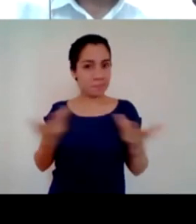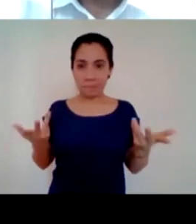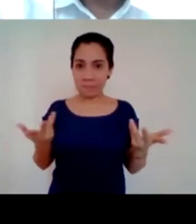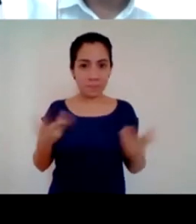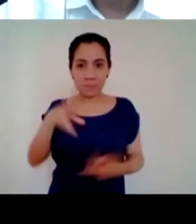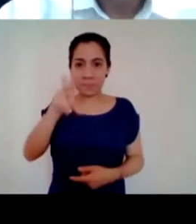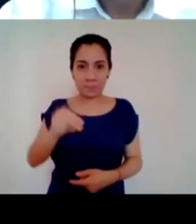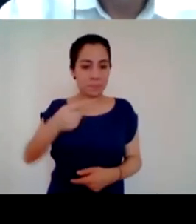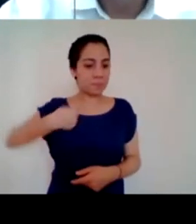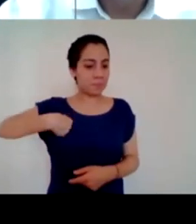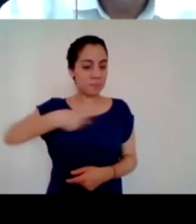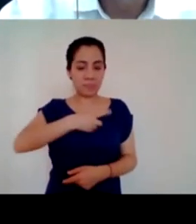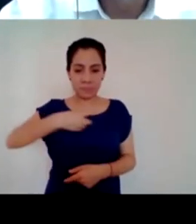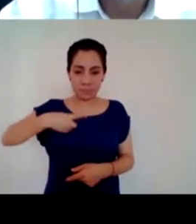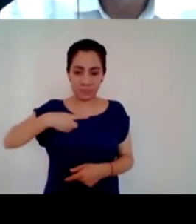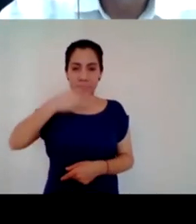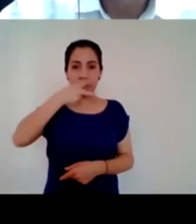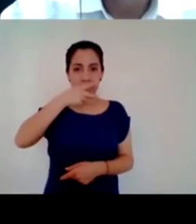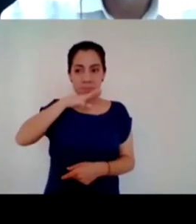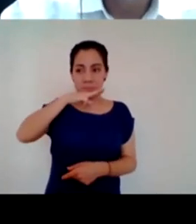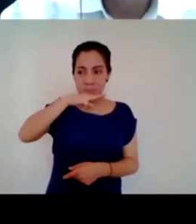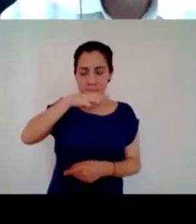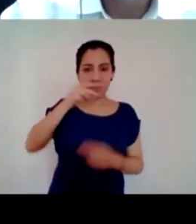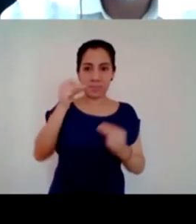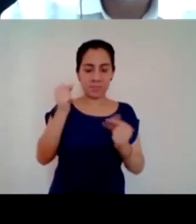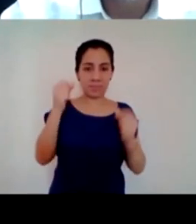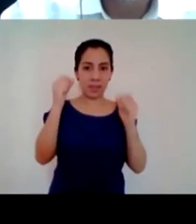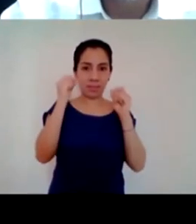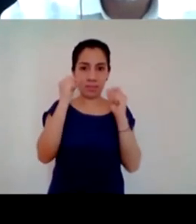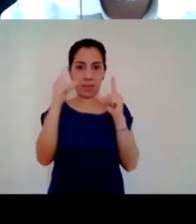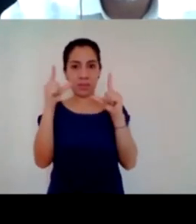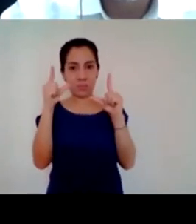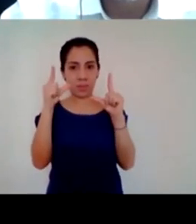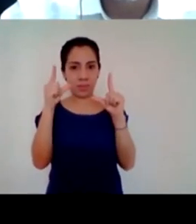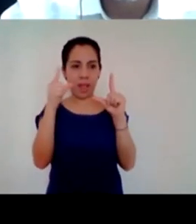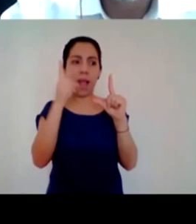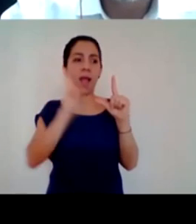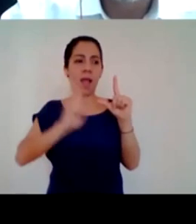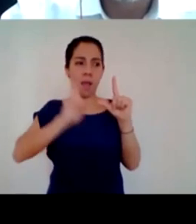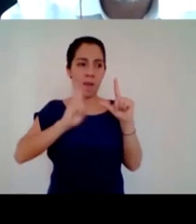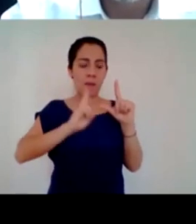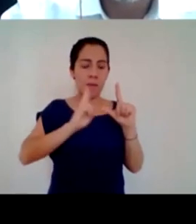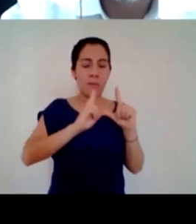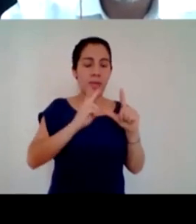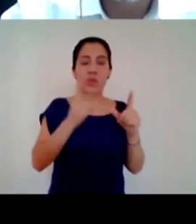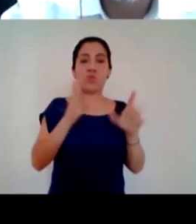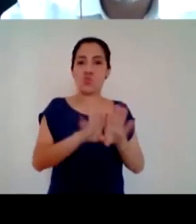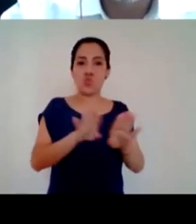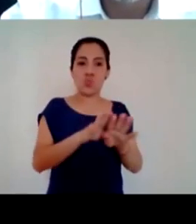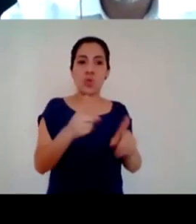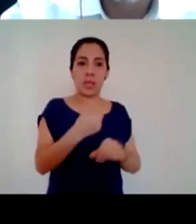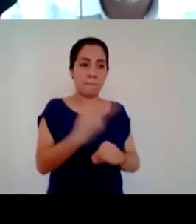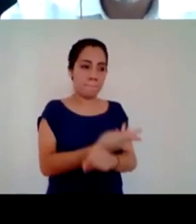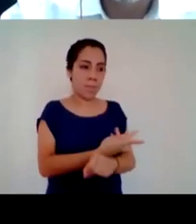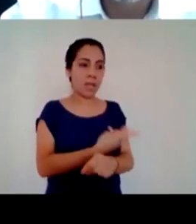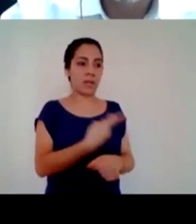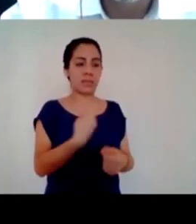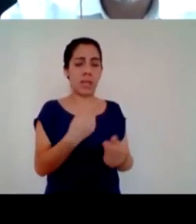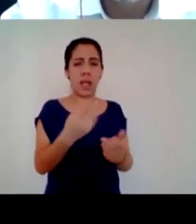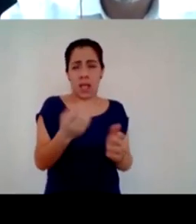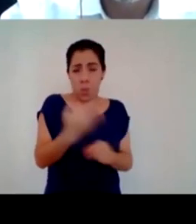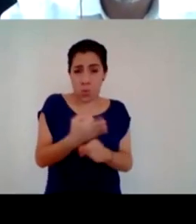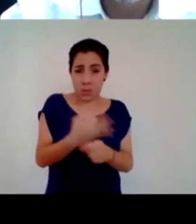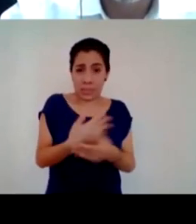como comunidades también para detener y entender. Yo creo que hoy en día hay tanta tecnología y